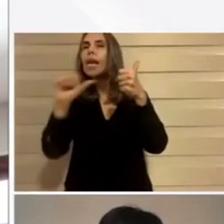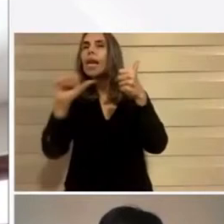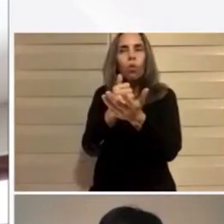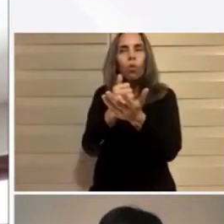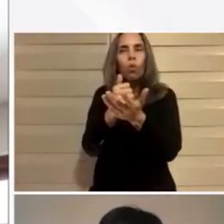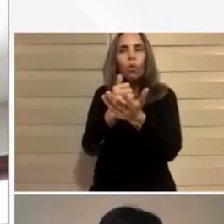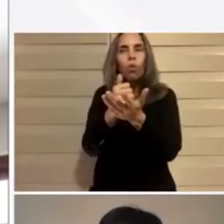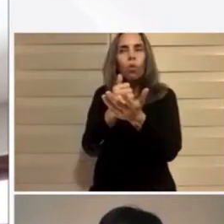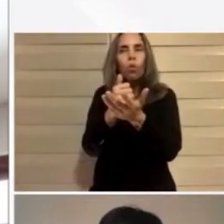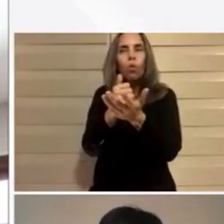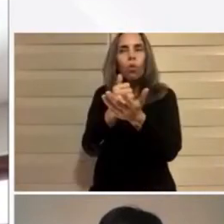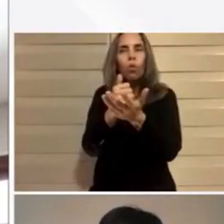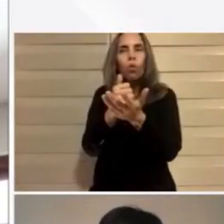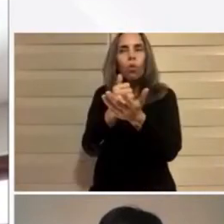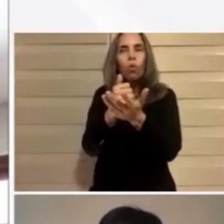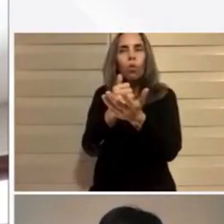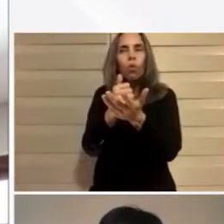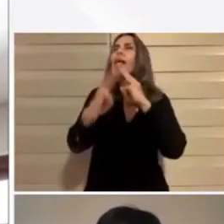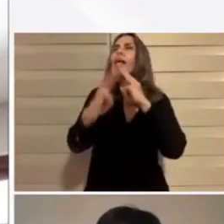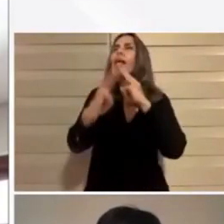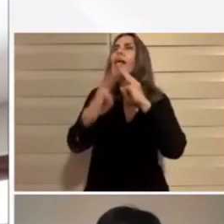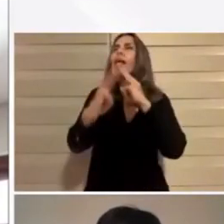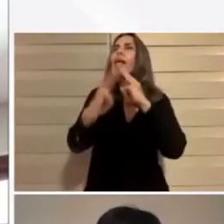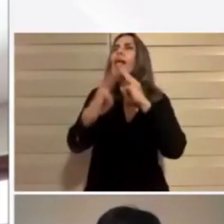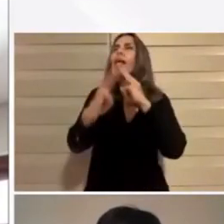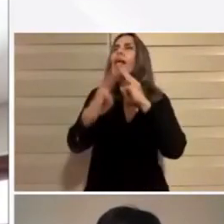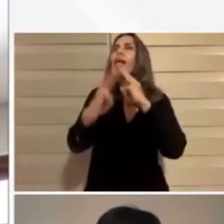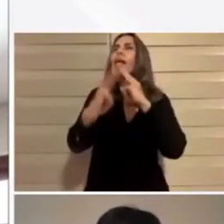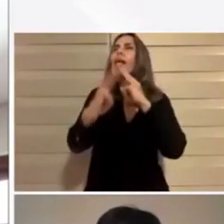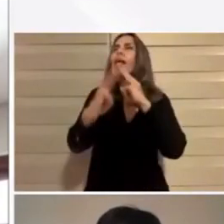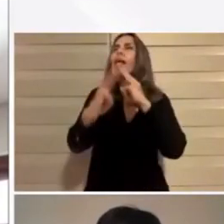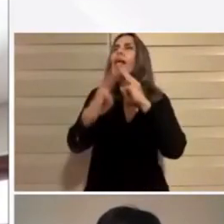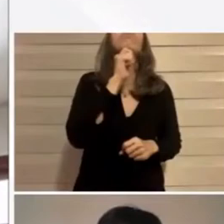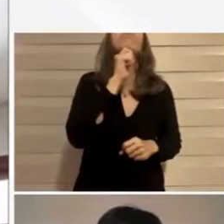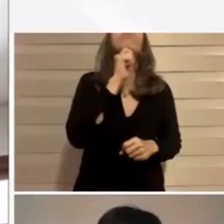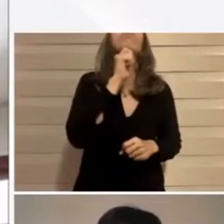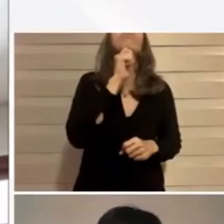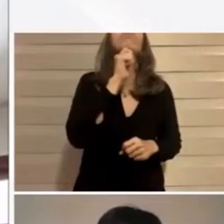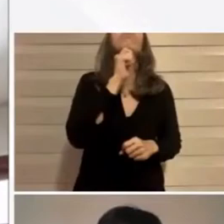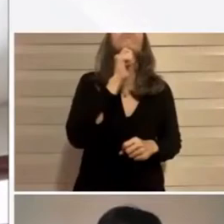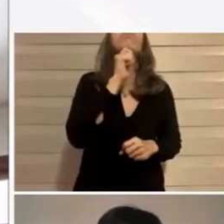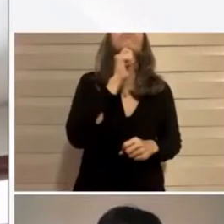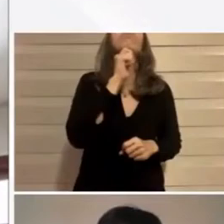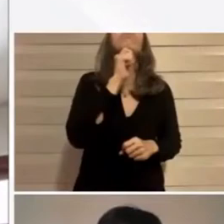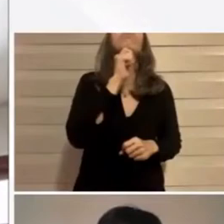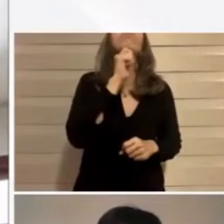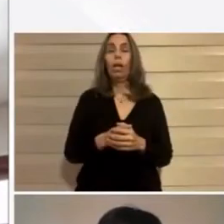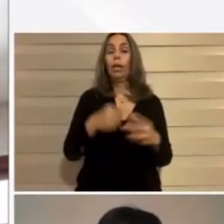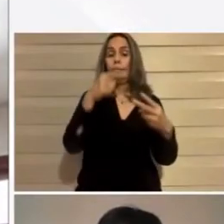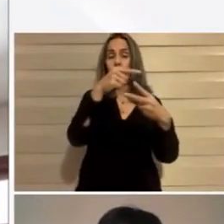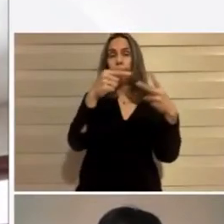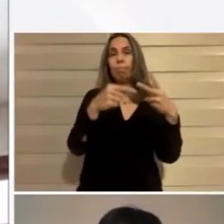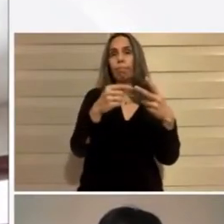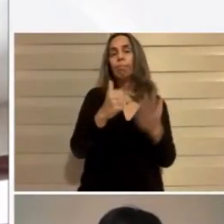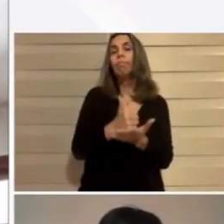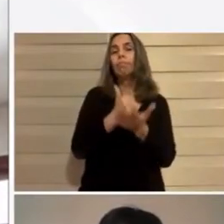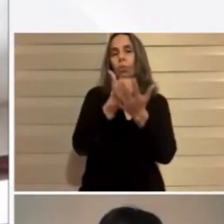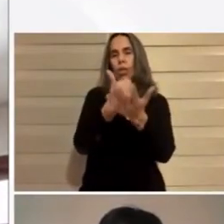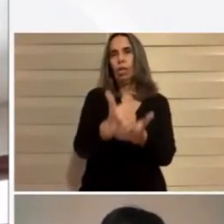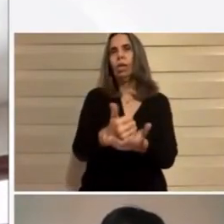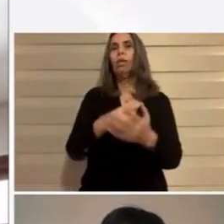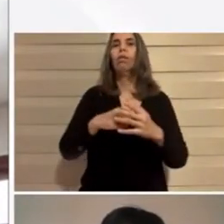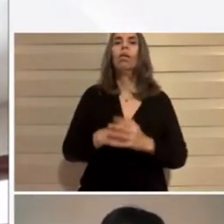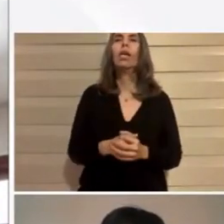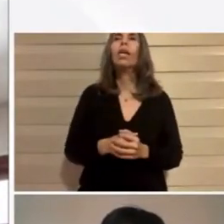Y si tienes un buen maestro, te va a encantar. Luego los maestros, pues no sé por qué no les gusta la biología, que a mí me encanta tanto.